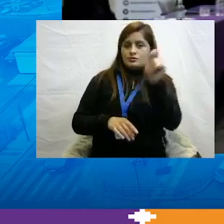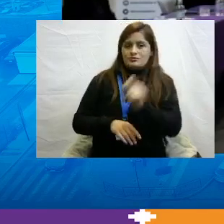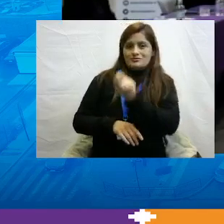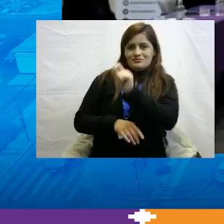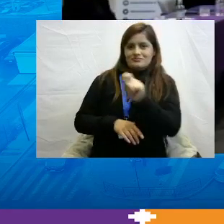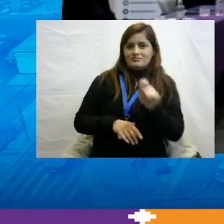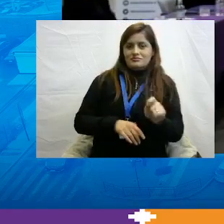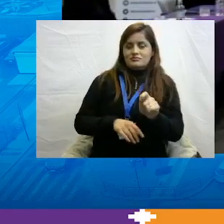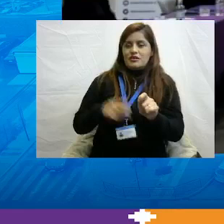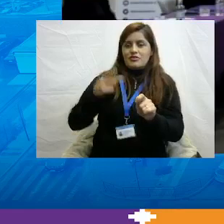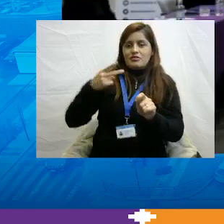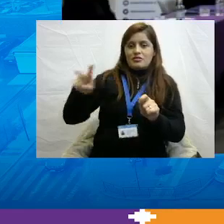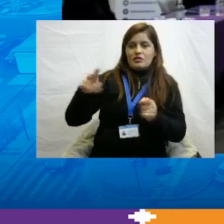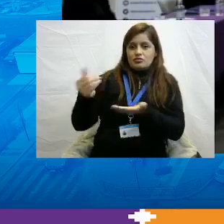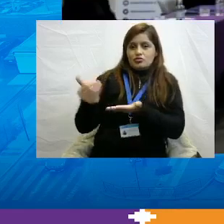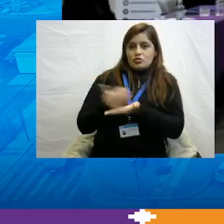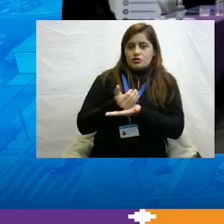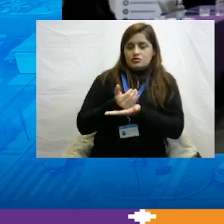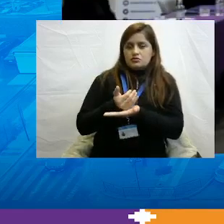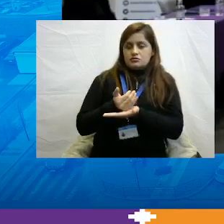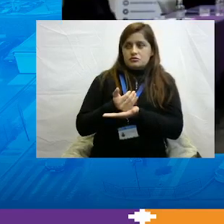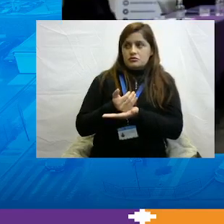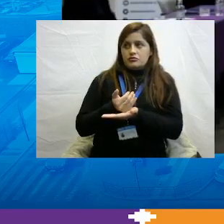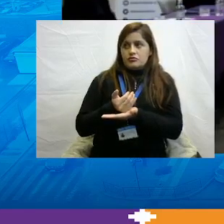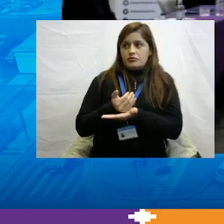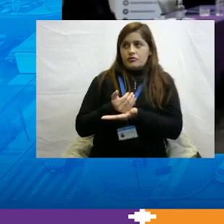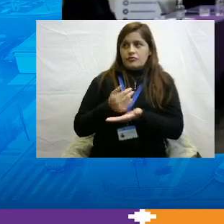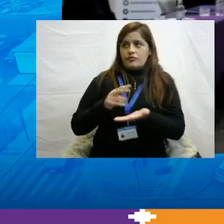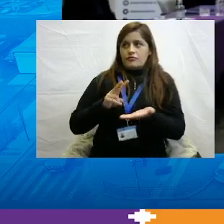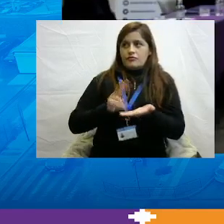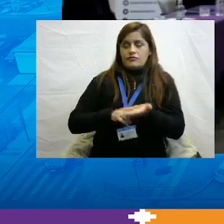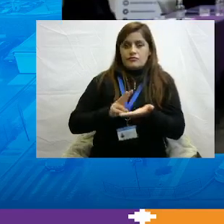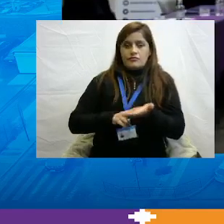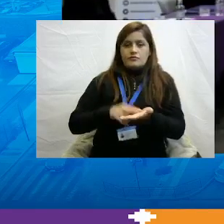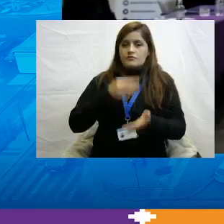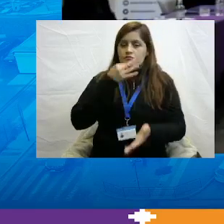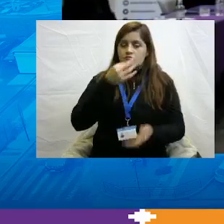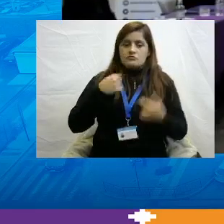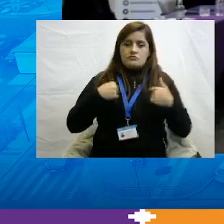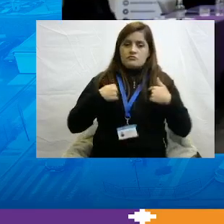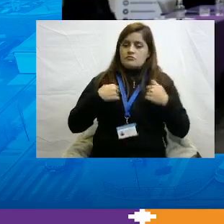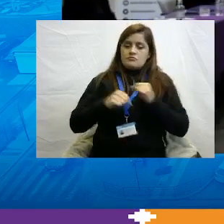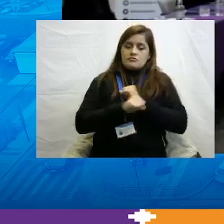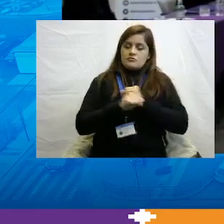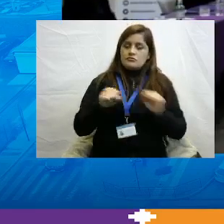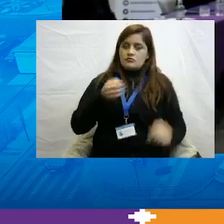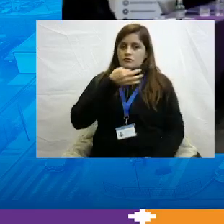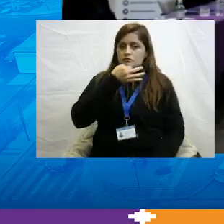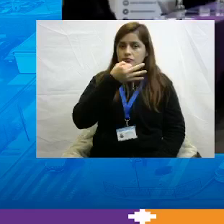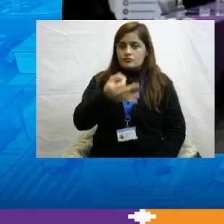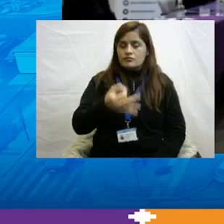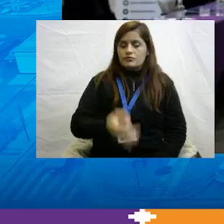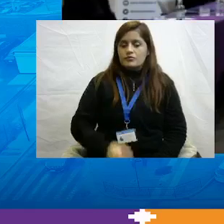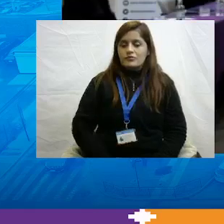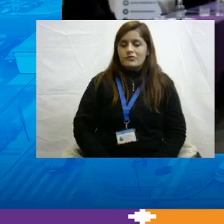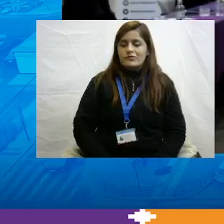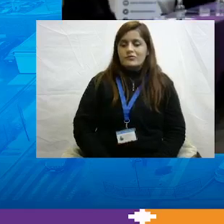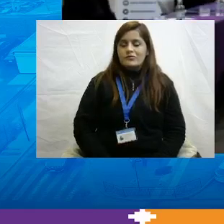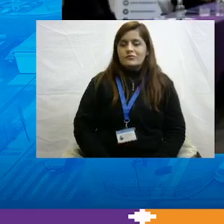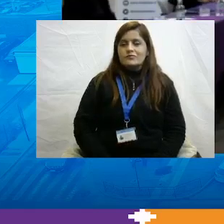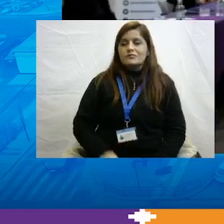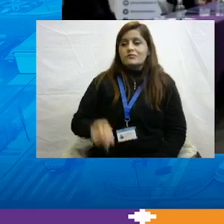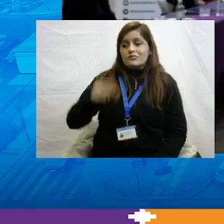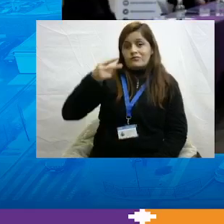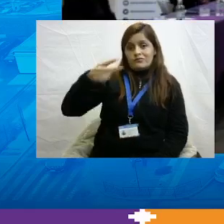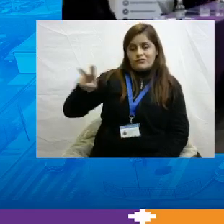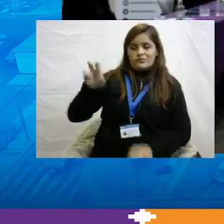de lo que es la remuneración, yo la verdad es que yo no podría decir algo concluyente, porque eso fue